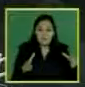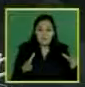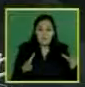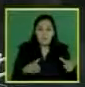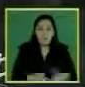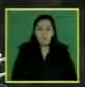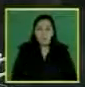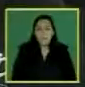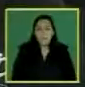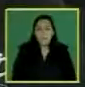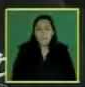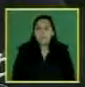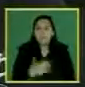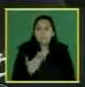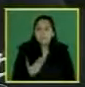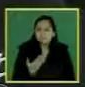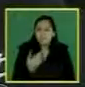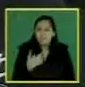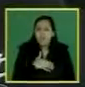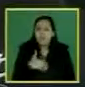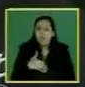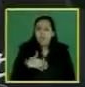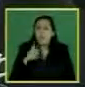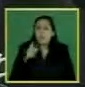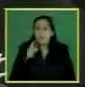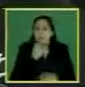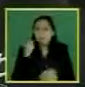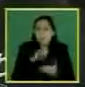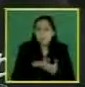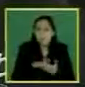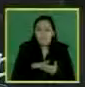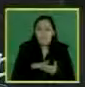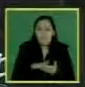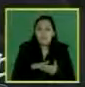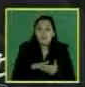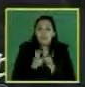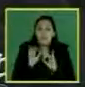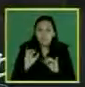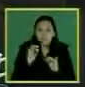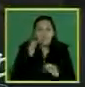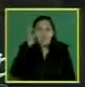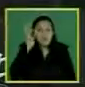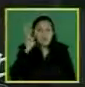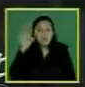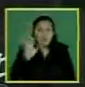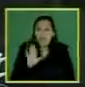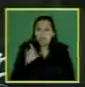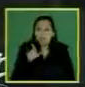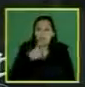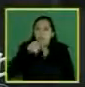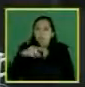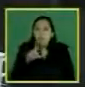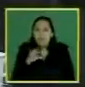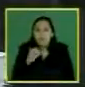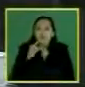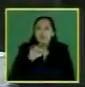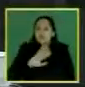movimiento Comunistas político, judíos claro, también. pero ellos querían hacer una limpieza, pero entonces el judío, según esa filosofía, ya por ser judío, ya